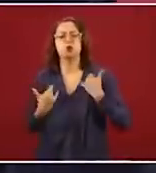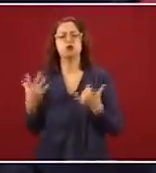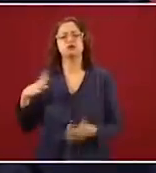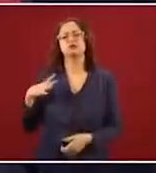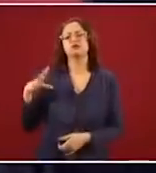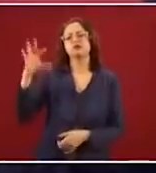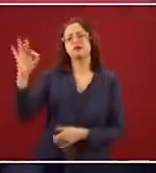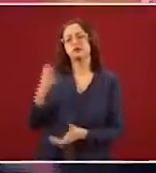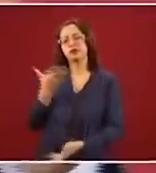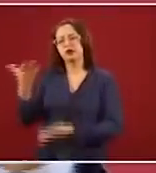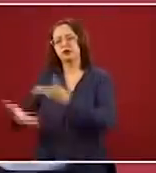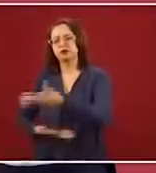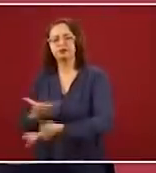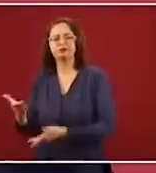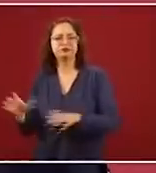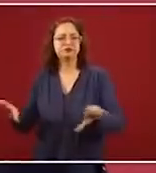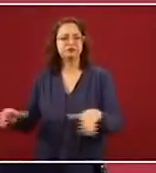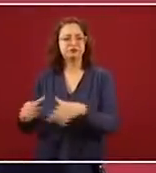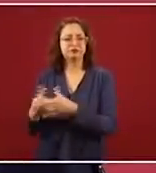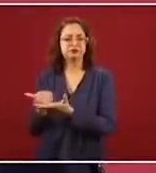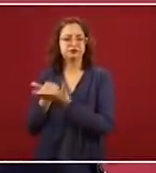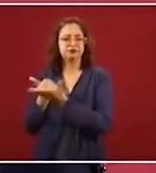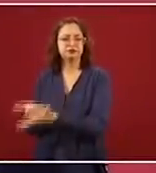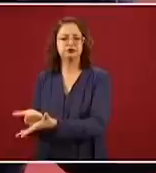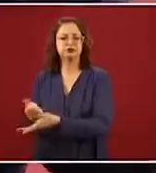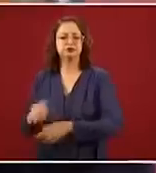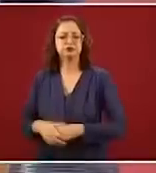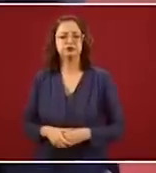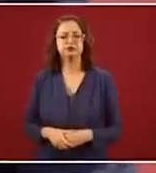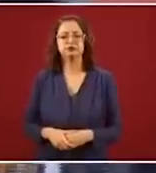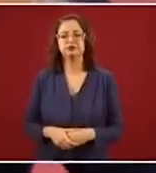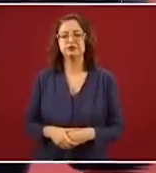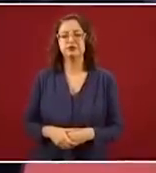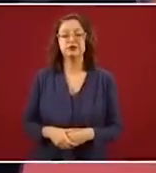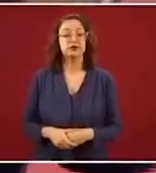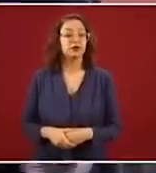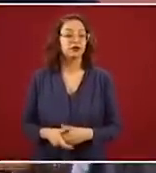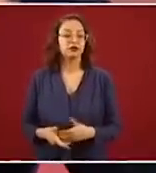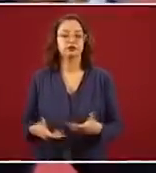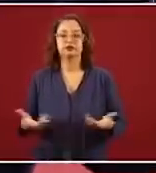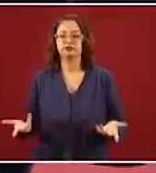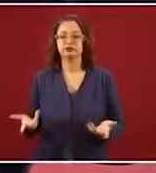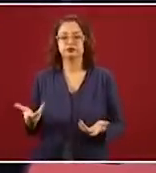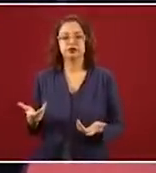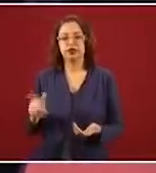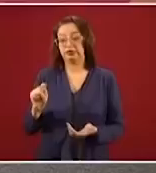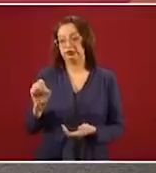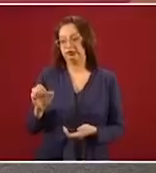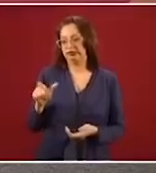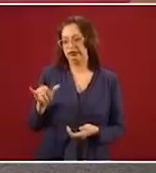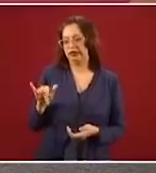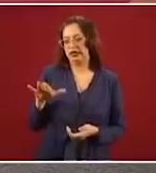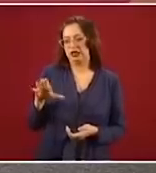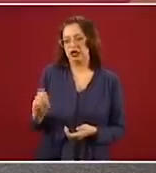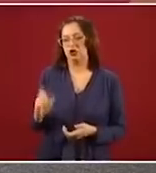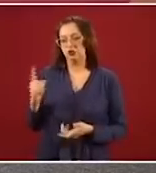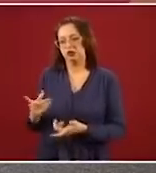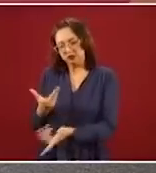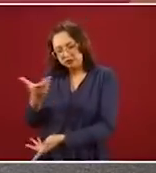porque dan servicio a la comunidad, son instituciones como el Tequio, pues el dar